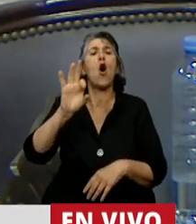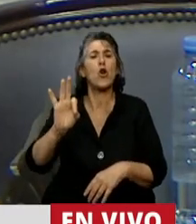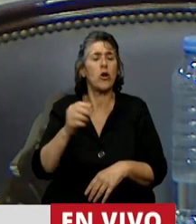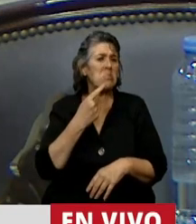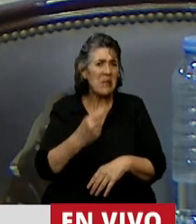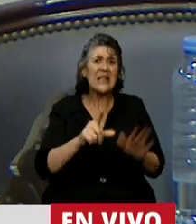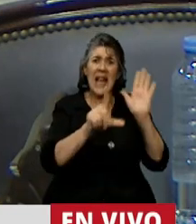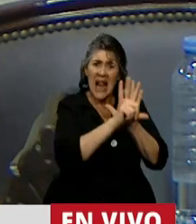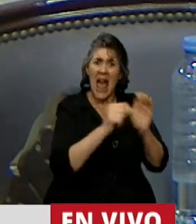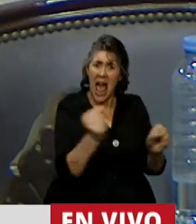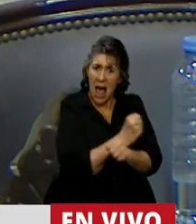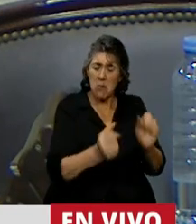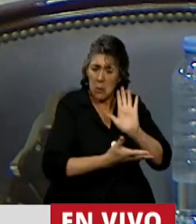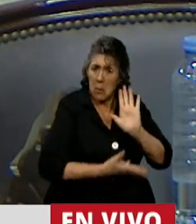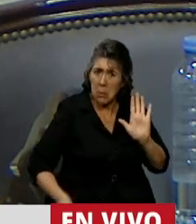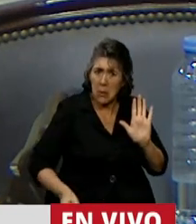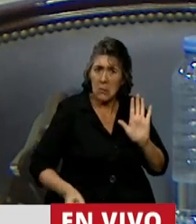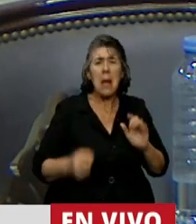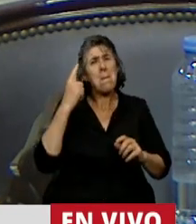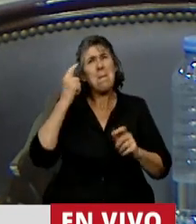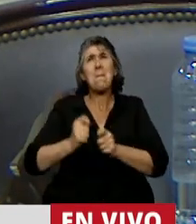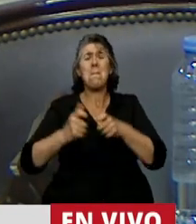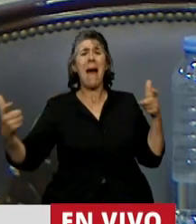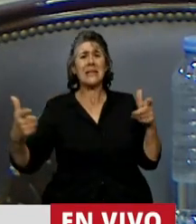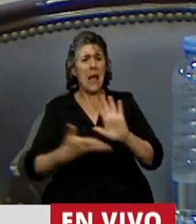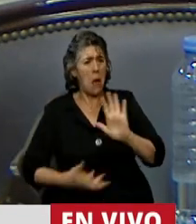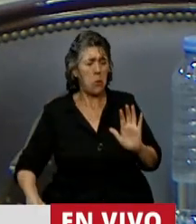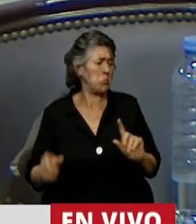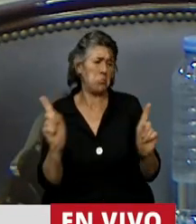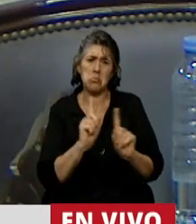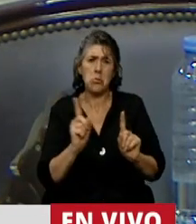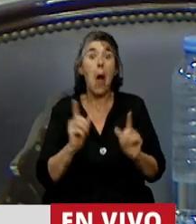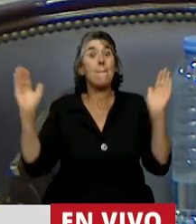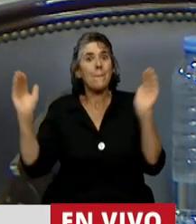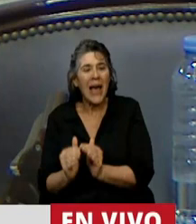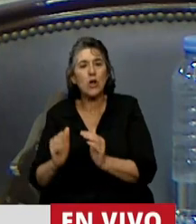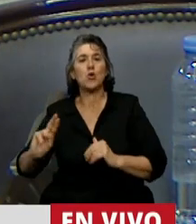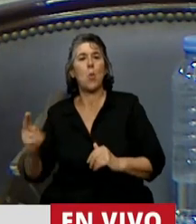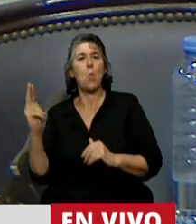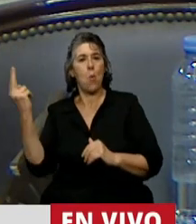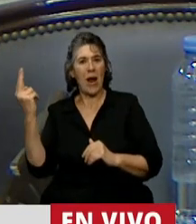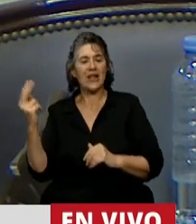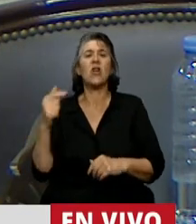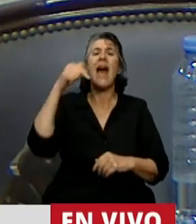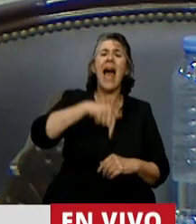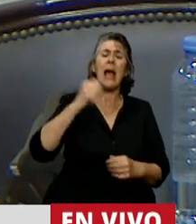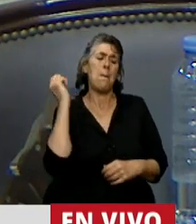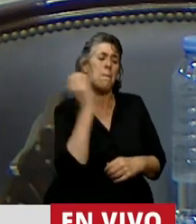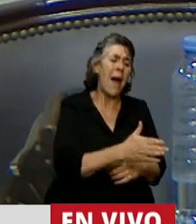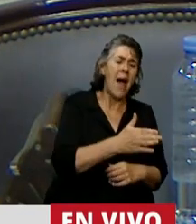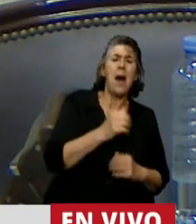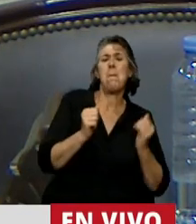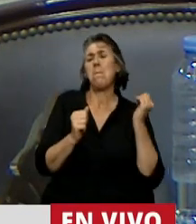muertas. El resto es educar, no legislar. Y por último, en este debate no habrá vencedores ni